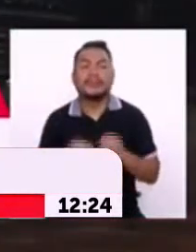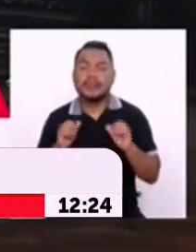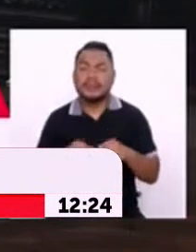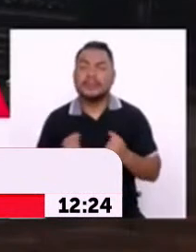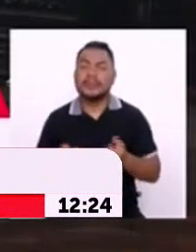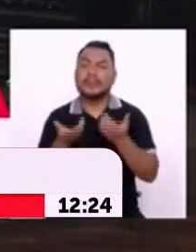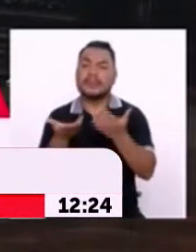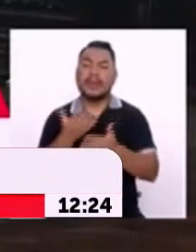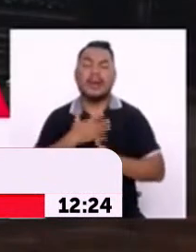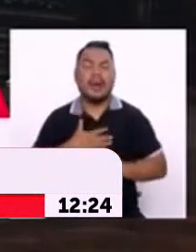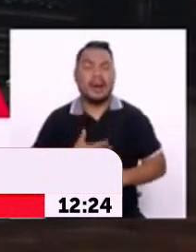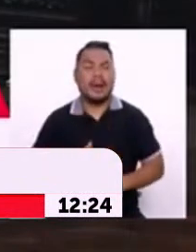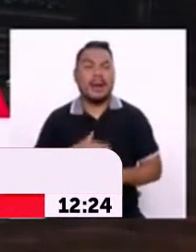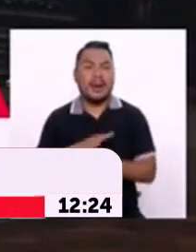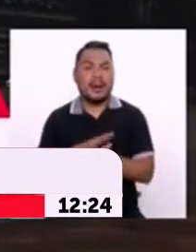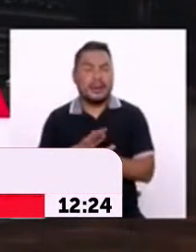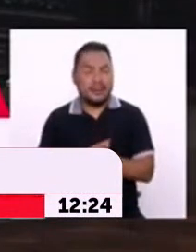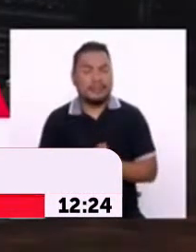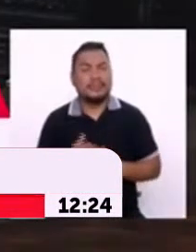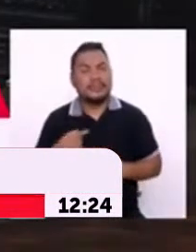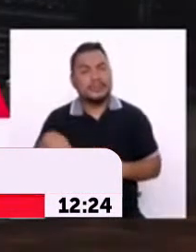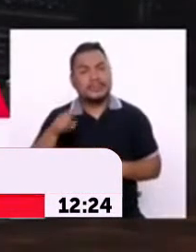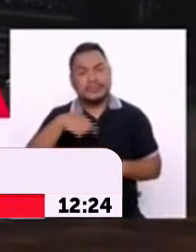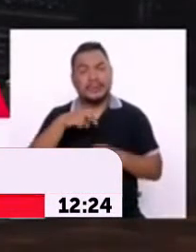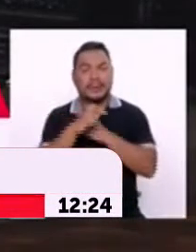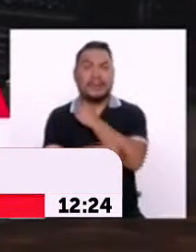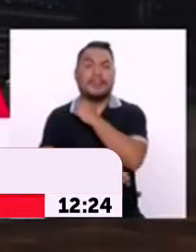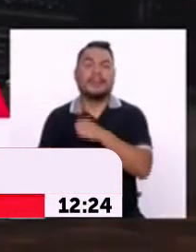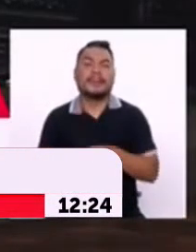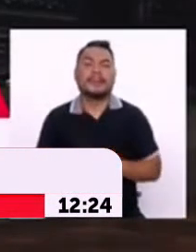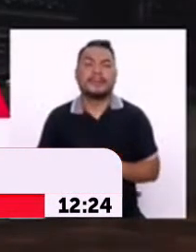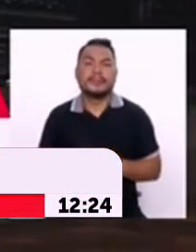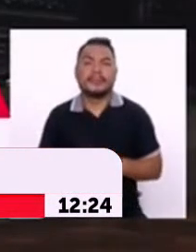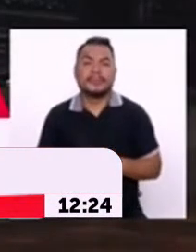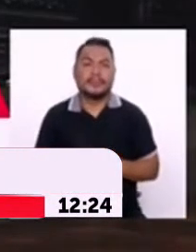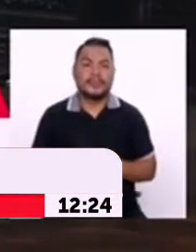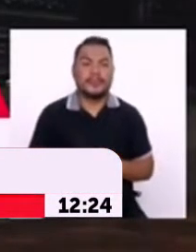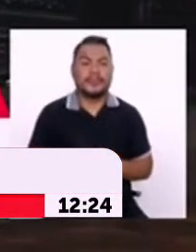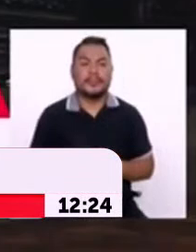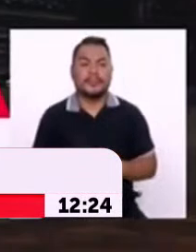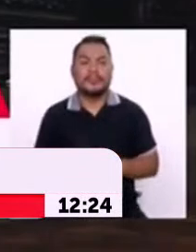le hemos dado calma y sosiego al país.